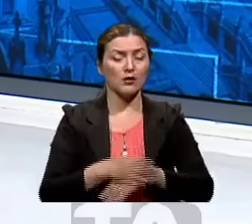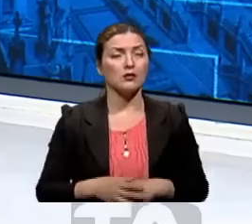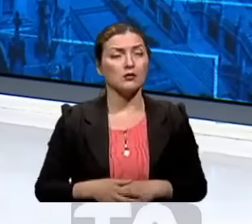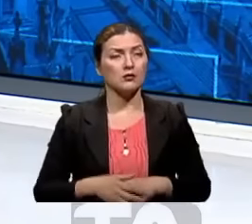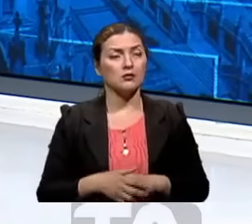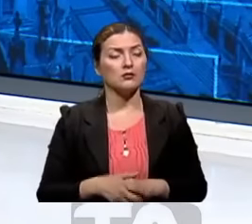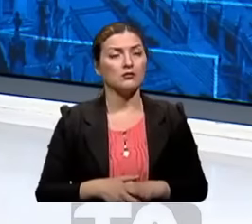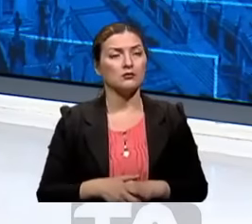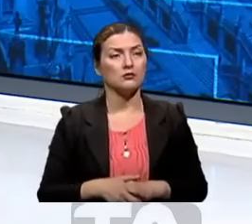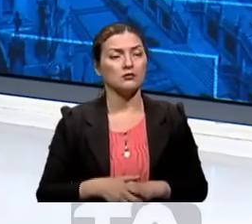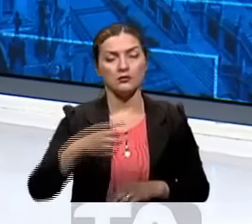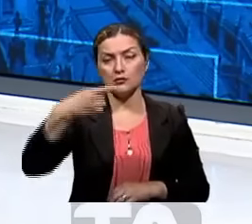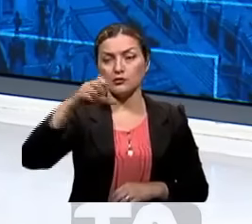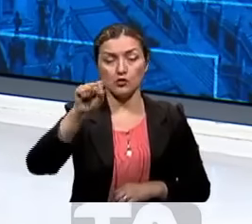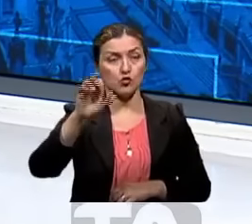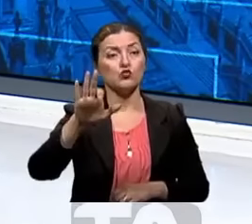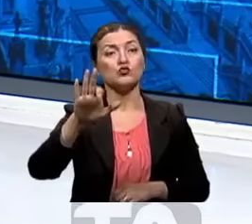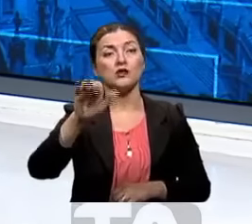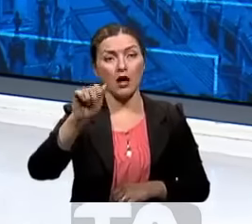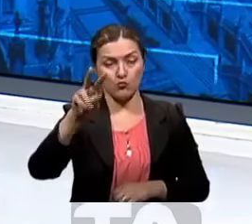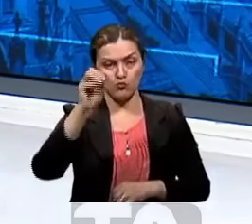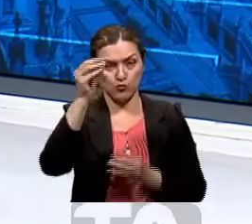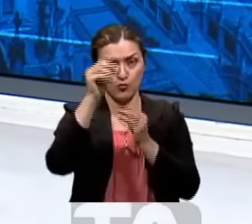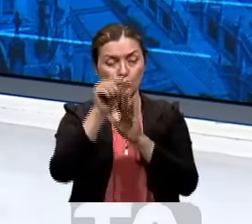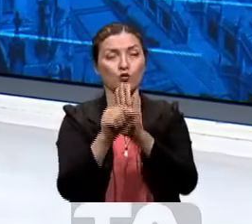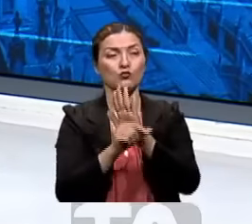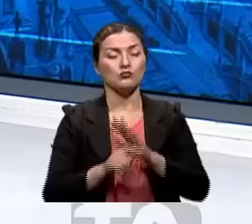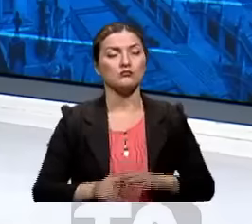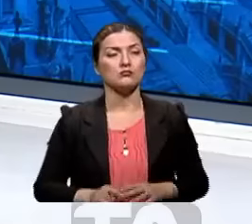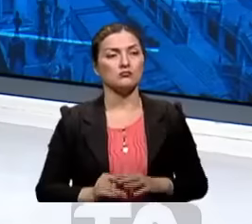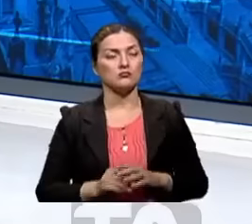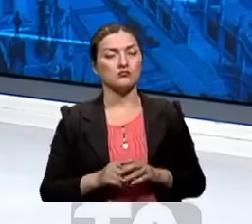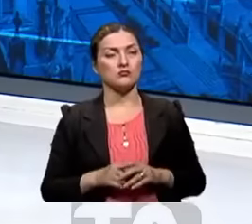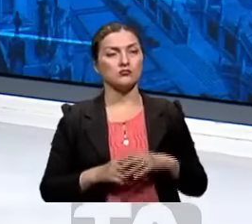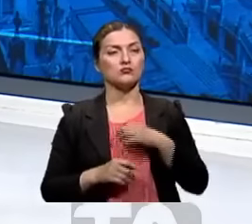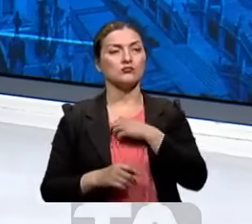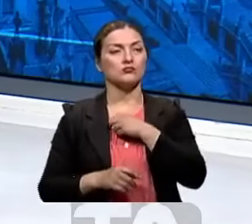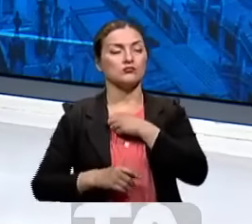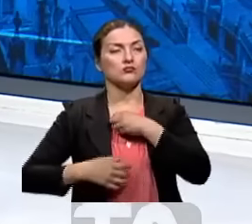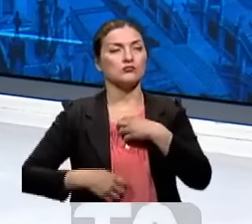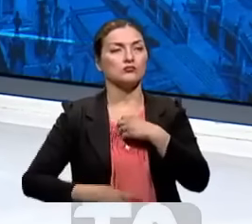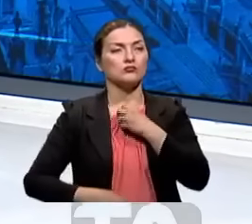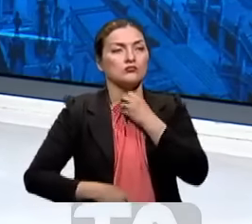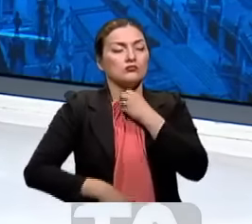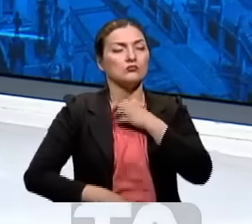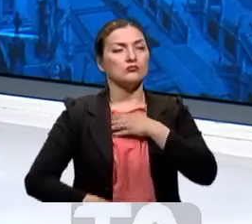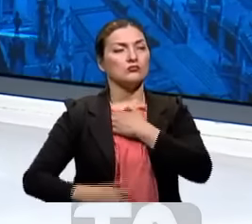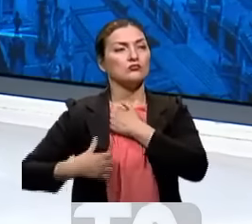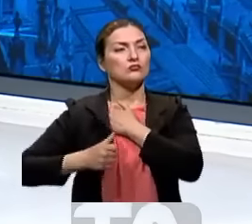Gustavo Jaramillo se encuentra en ese lugar para contarnos todos los detalles. Gustavo, te escuchamos. Buenos días.